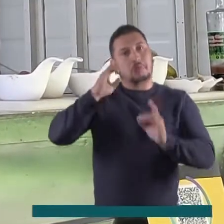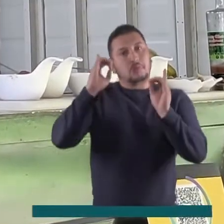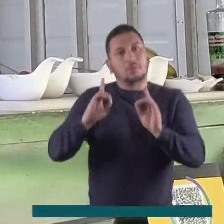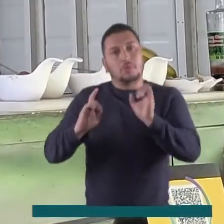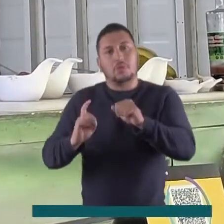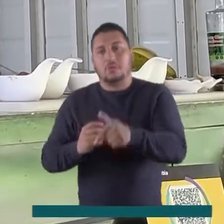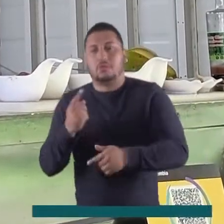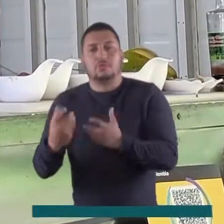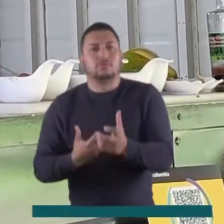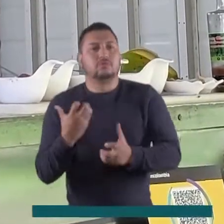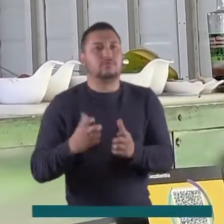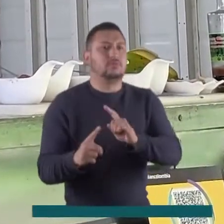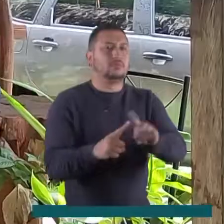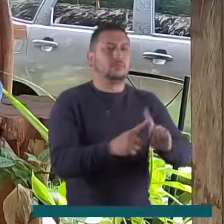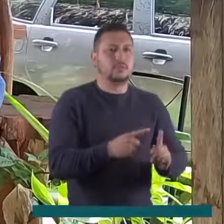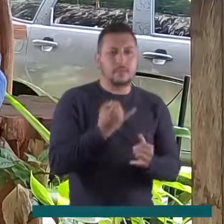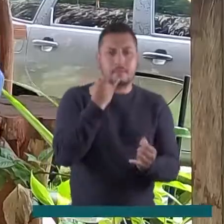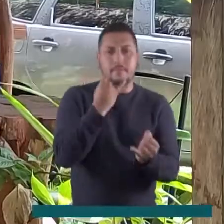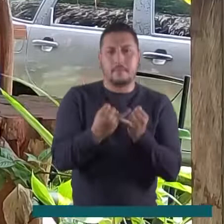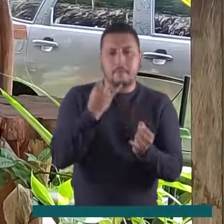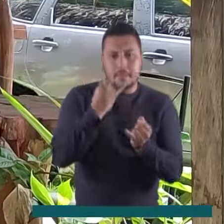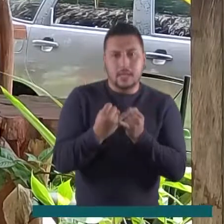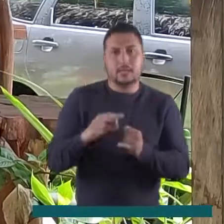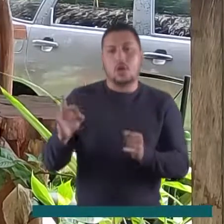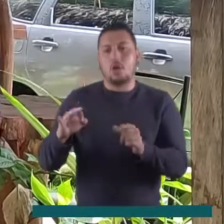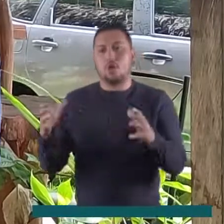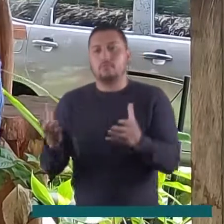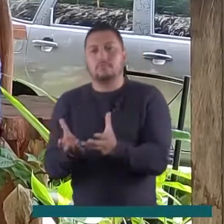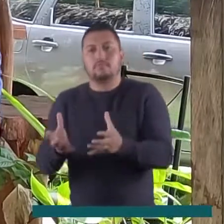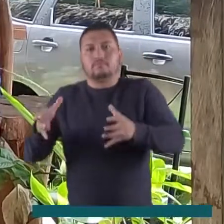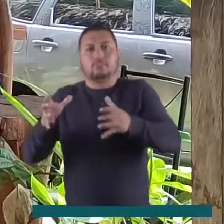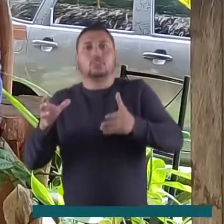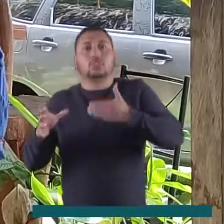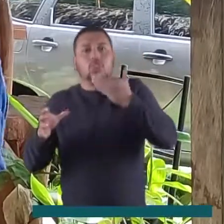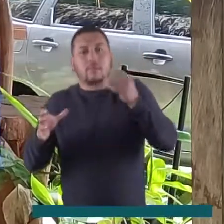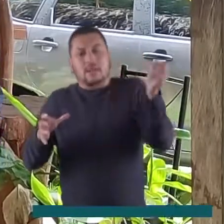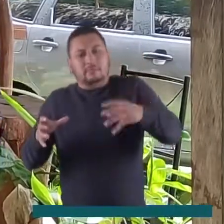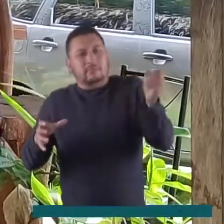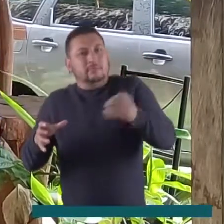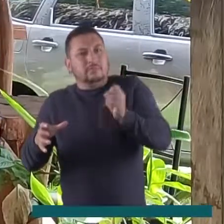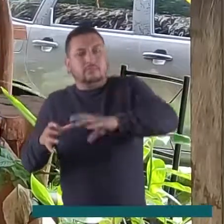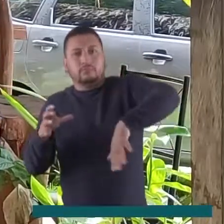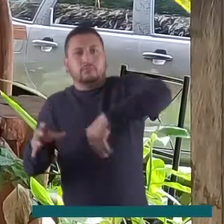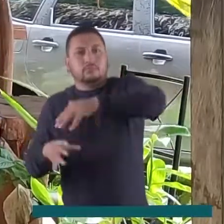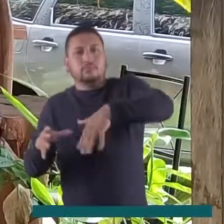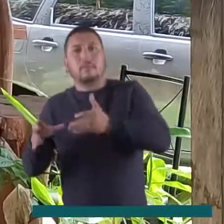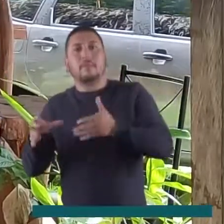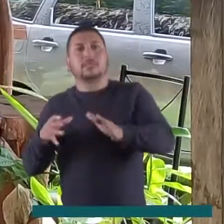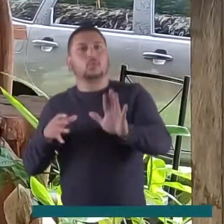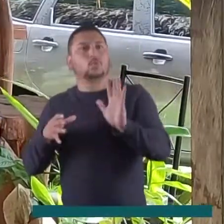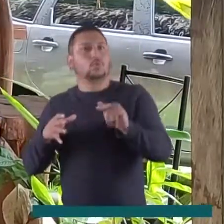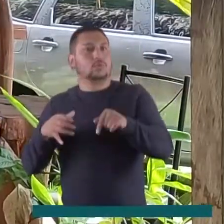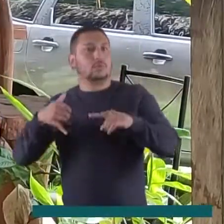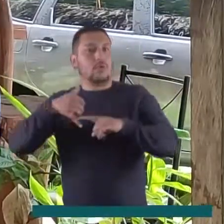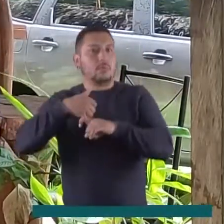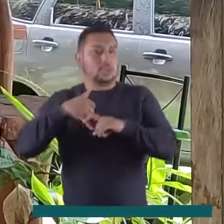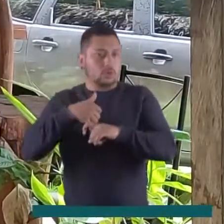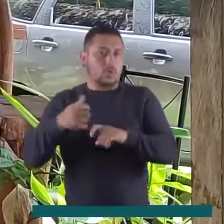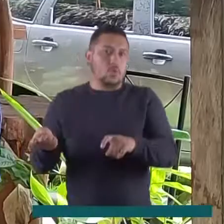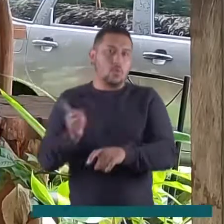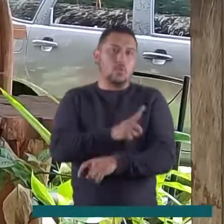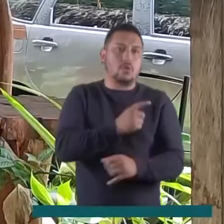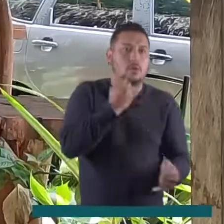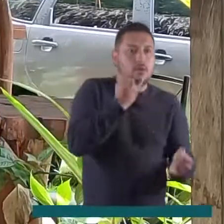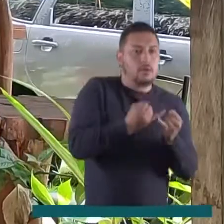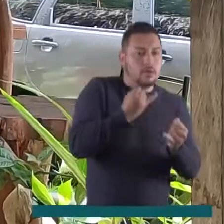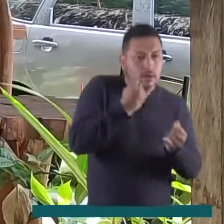donde preparamos pastas, tenemos cazuelas, hervidos de pescados amazónicos. Tenemos un espagueti